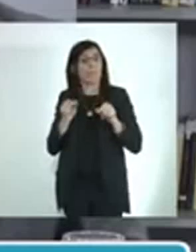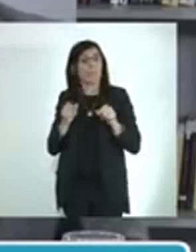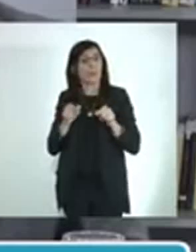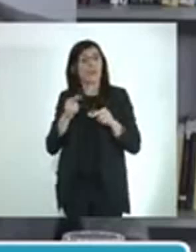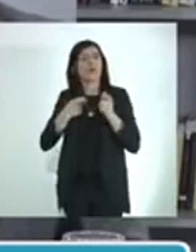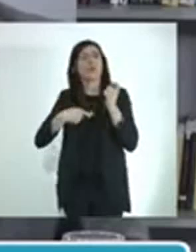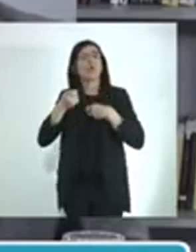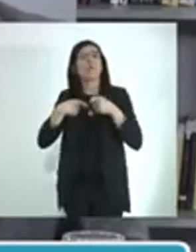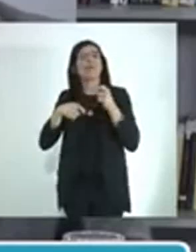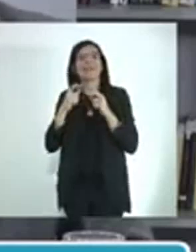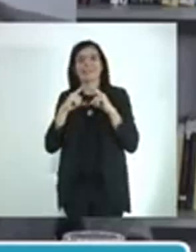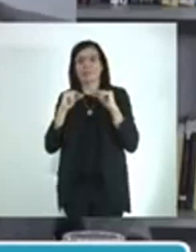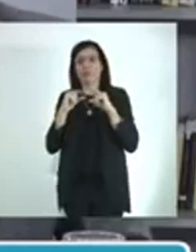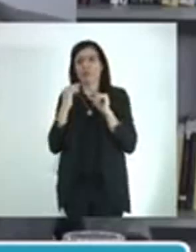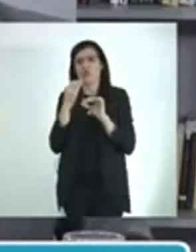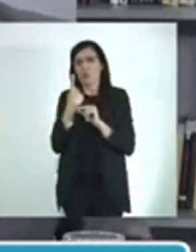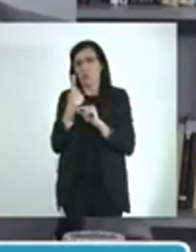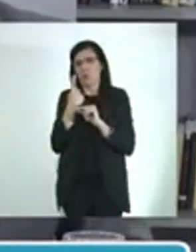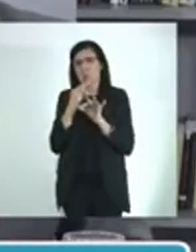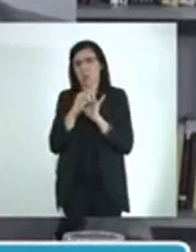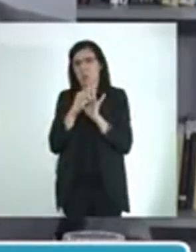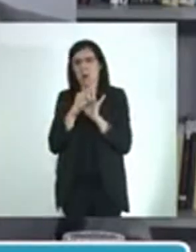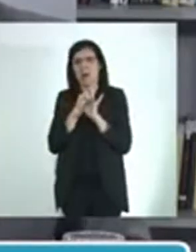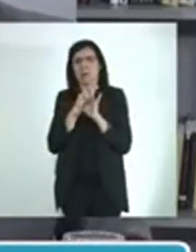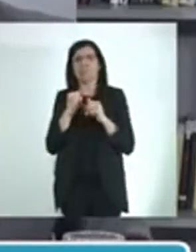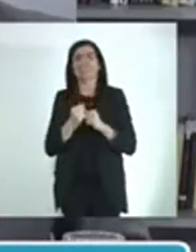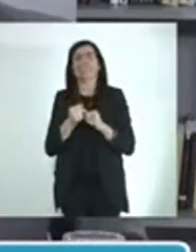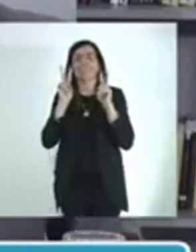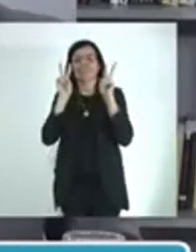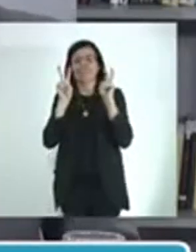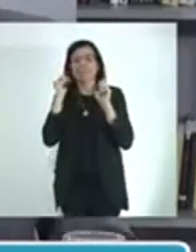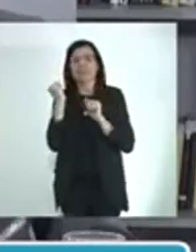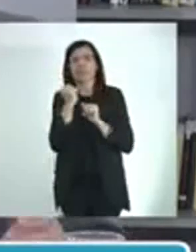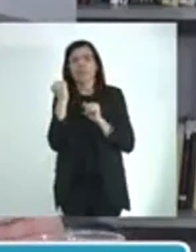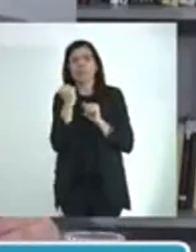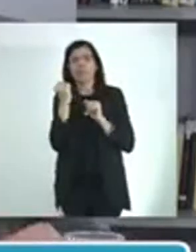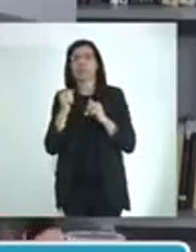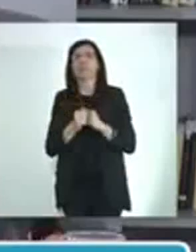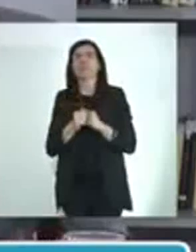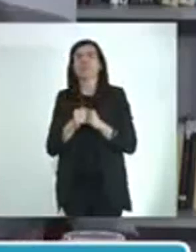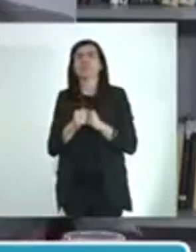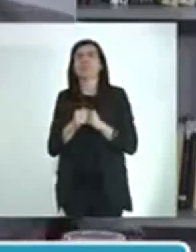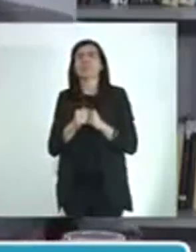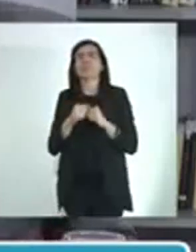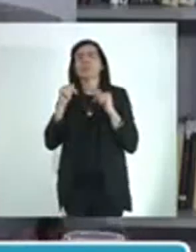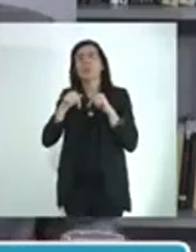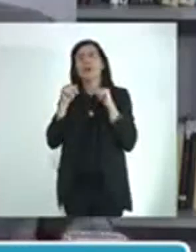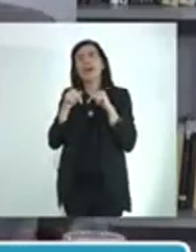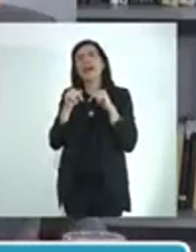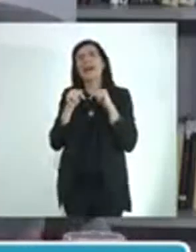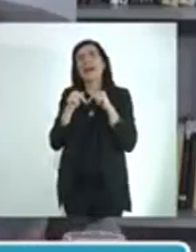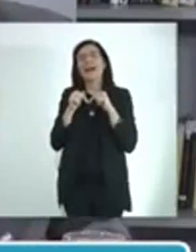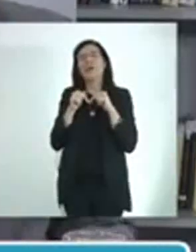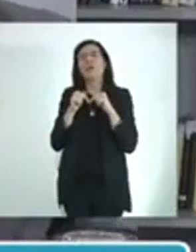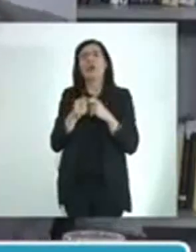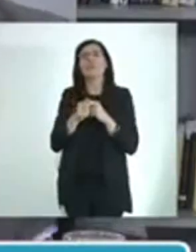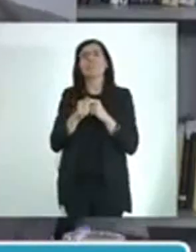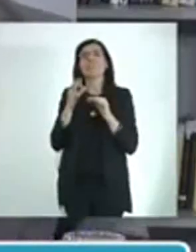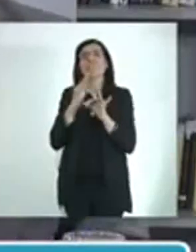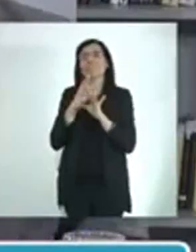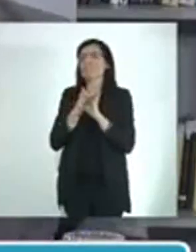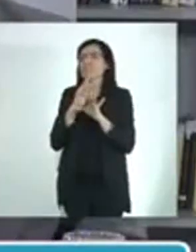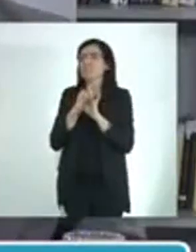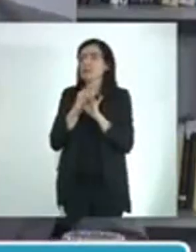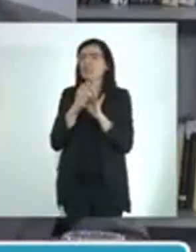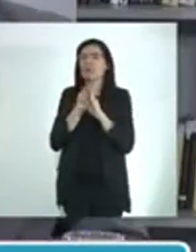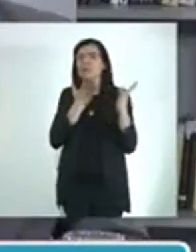hablando sobre este tema tan importante del que hay que hablar, ¿no? Exactamente, y por eso lo vamos a desarrollar en este momento con los profesores,